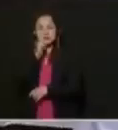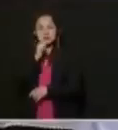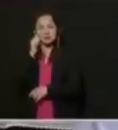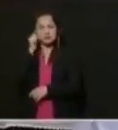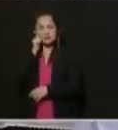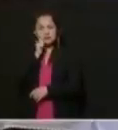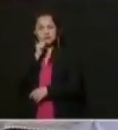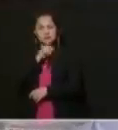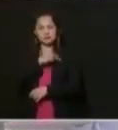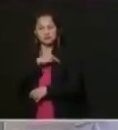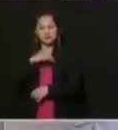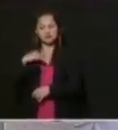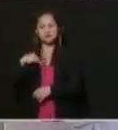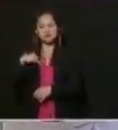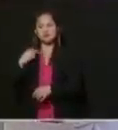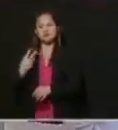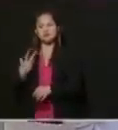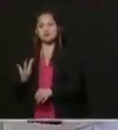nuestro intento